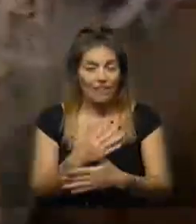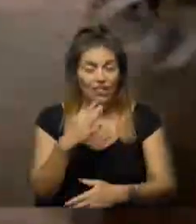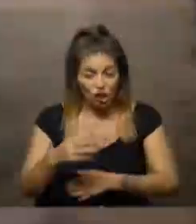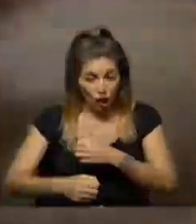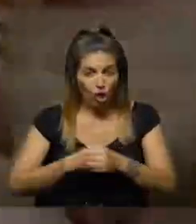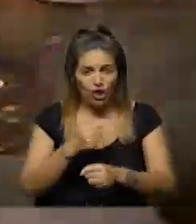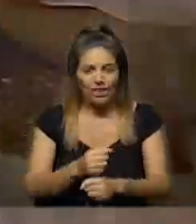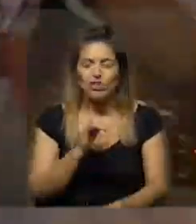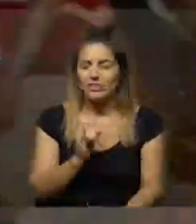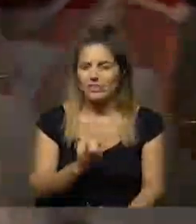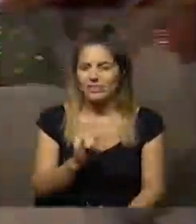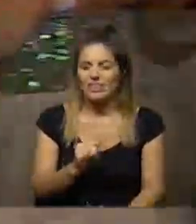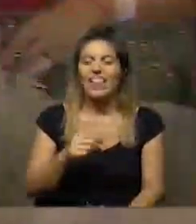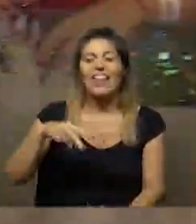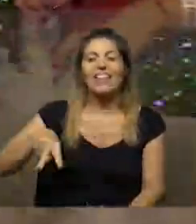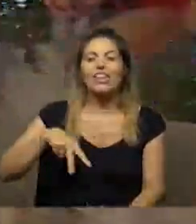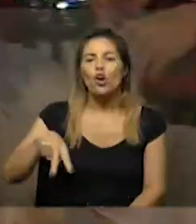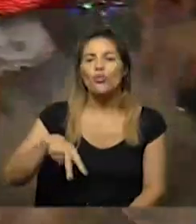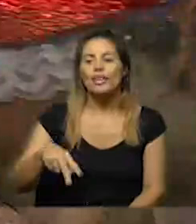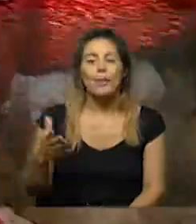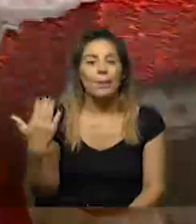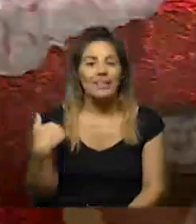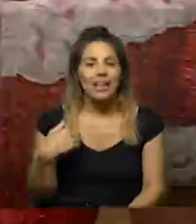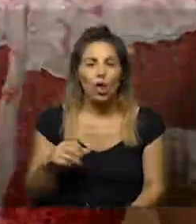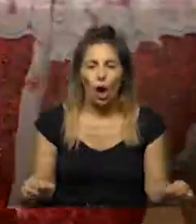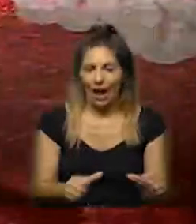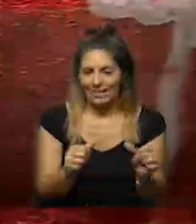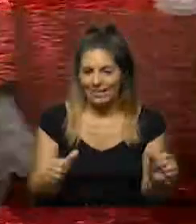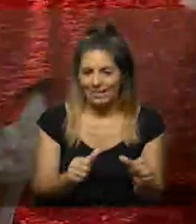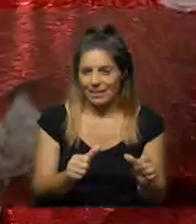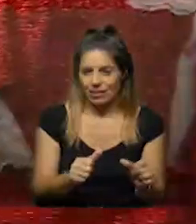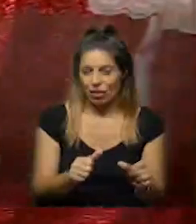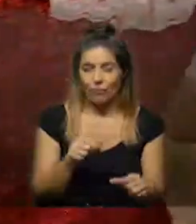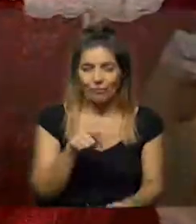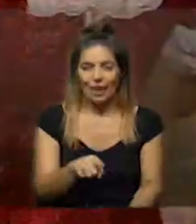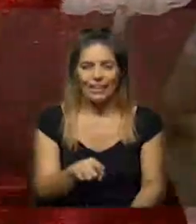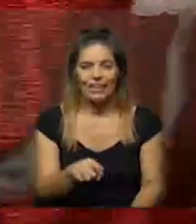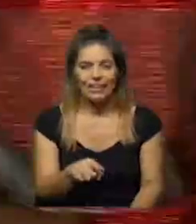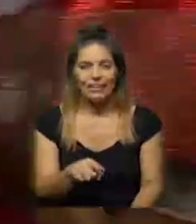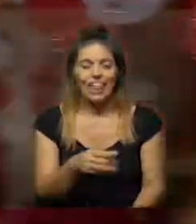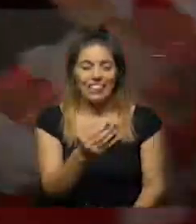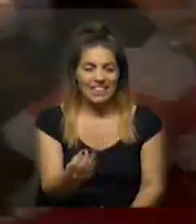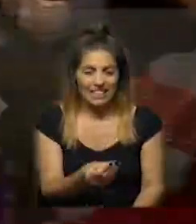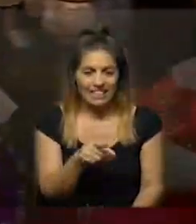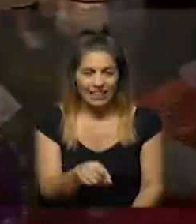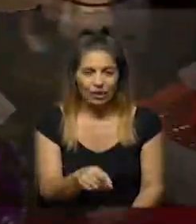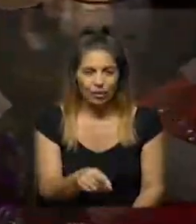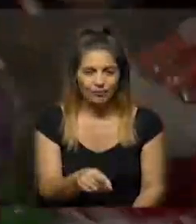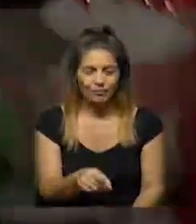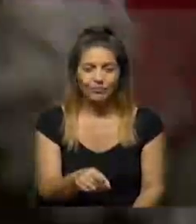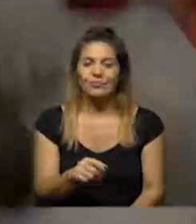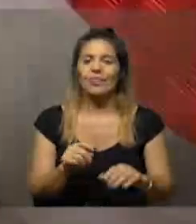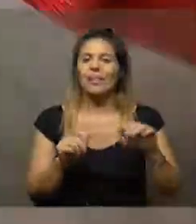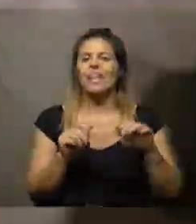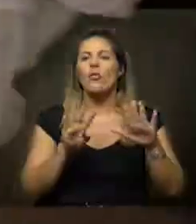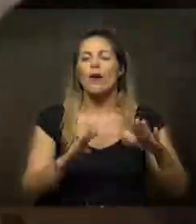el año, estamos desde noviembre haciendo ya, ahí Jenny tiene desde cuándo están diseñando, y desde las